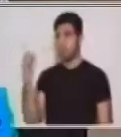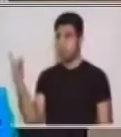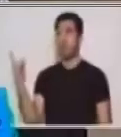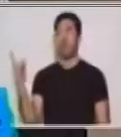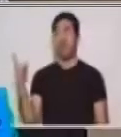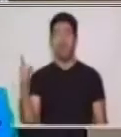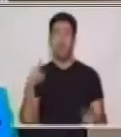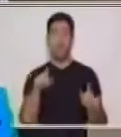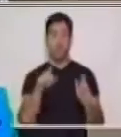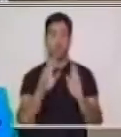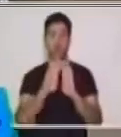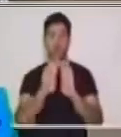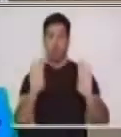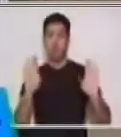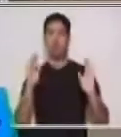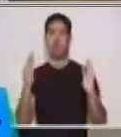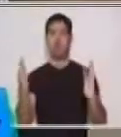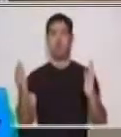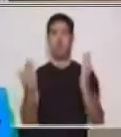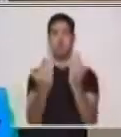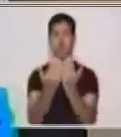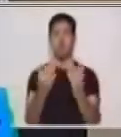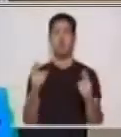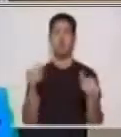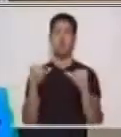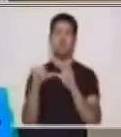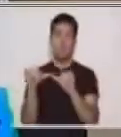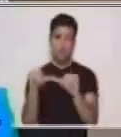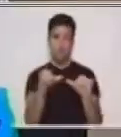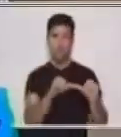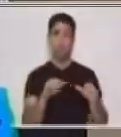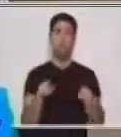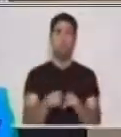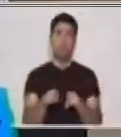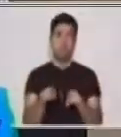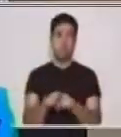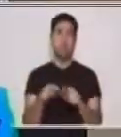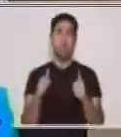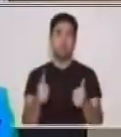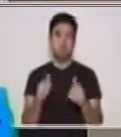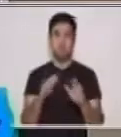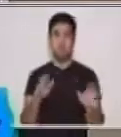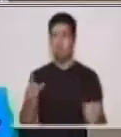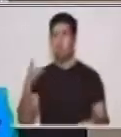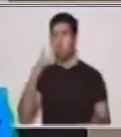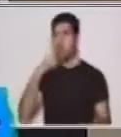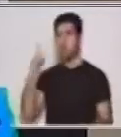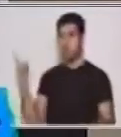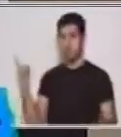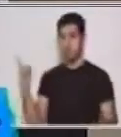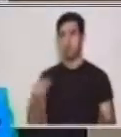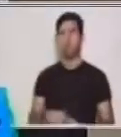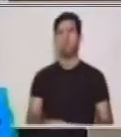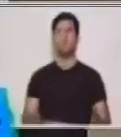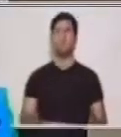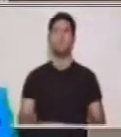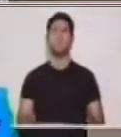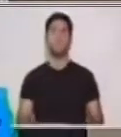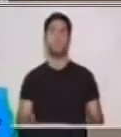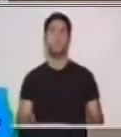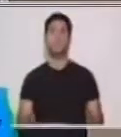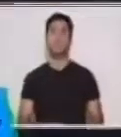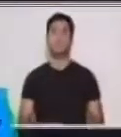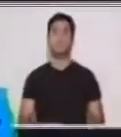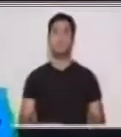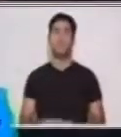sí son del mismo tamaño. Y este lado de acá es opuesto con este otro que tengo aquí atrás.